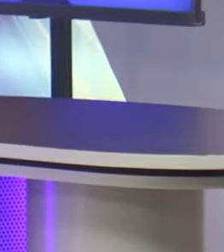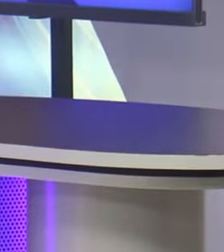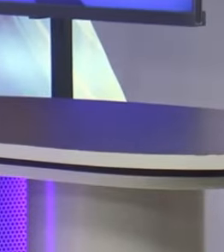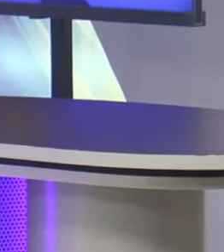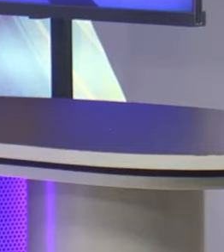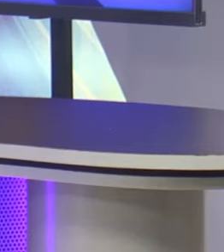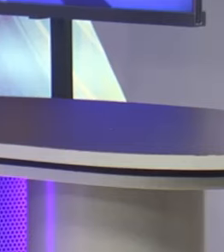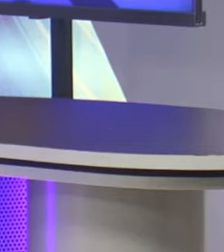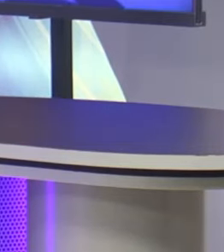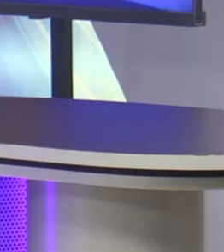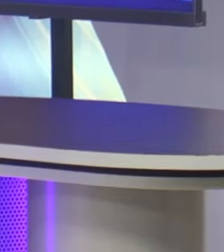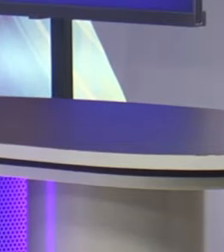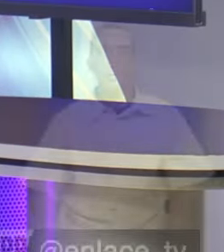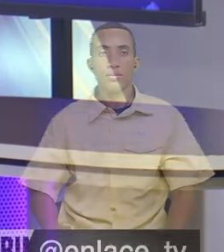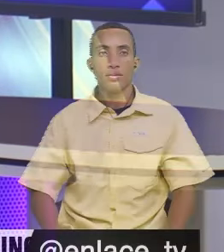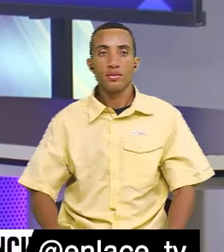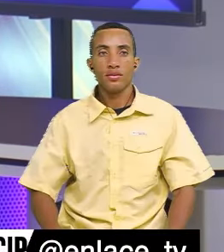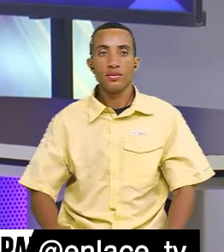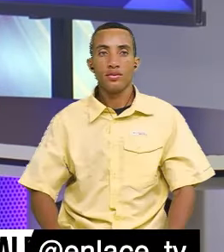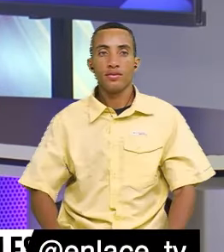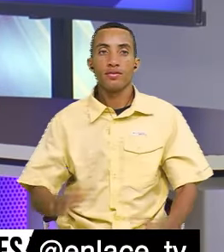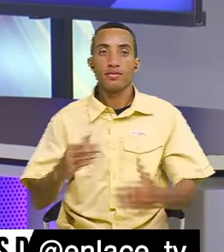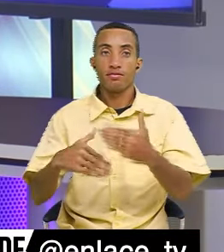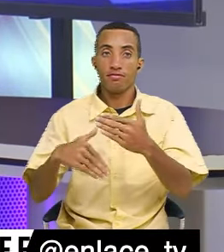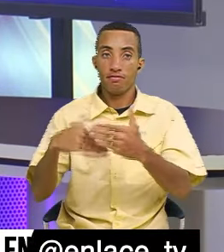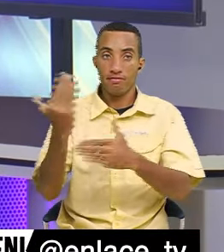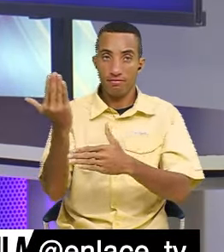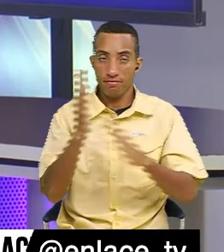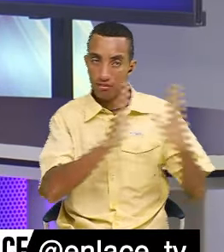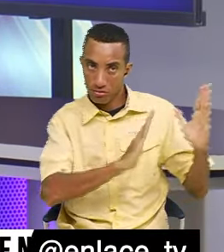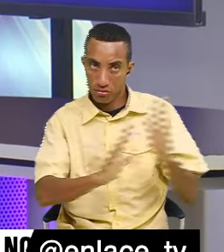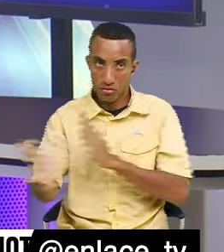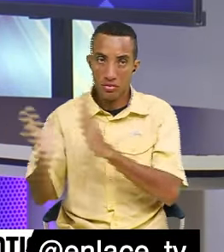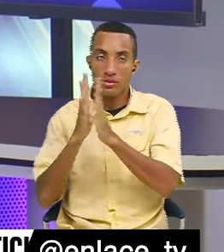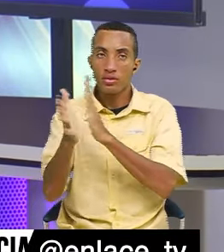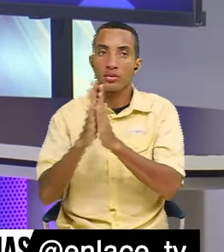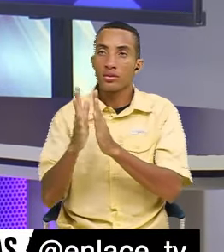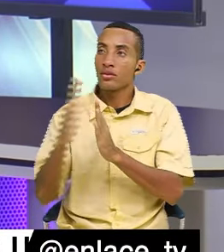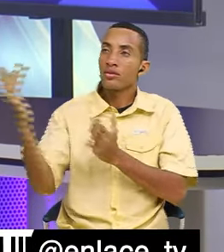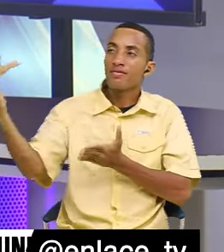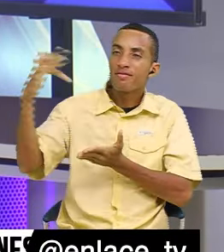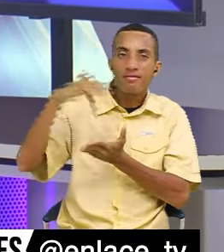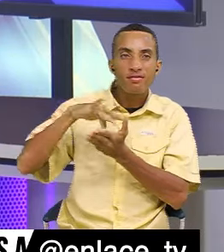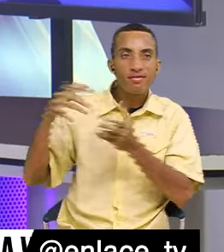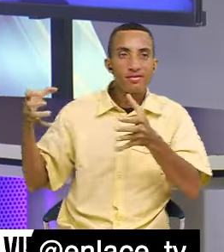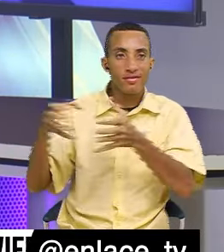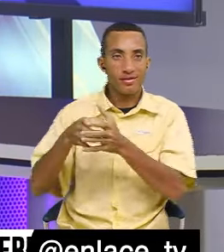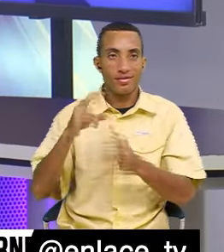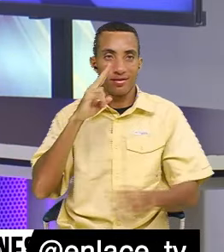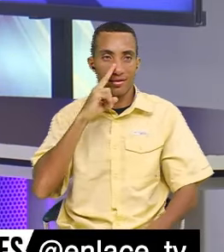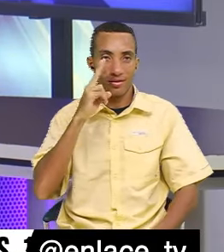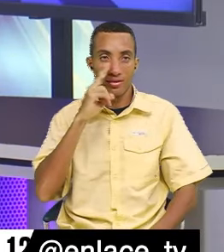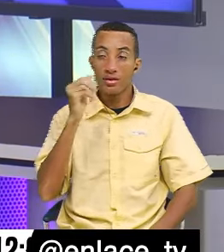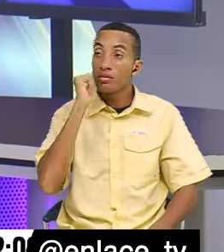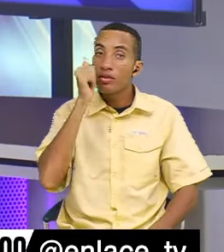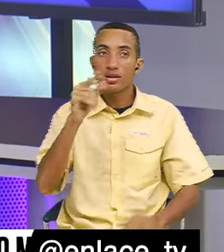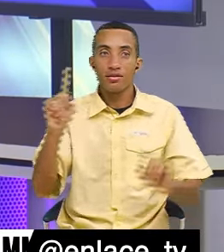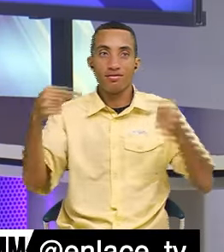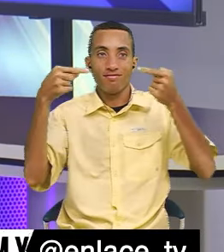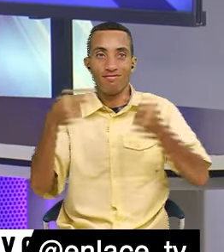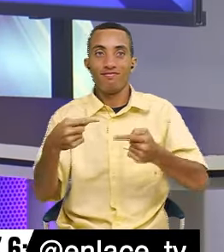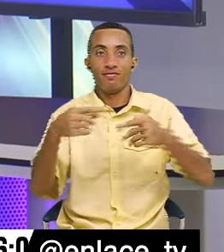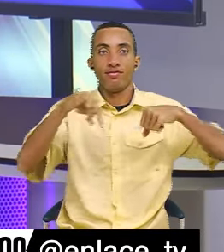Iniciamos con el desarrollo de la información. El equipo Atlético Nacional llegó esta tarde a Barrancabermeja para su encuentro de mañana ante Alianza Petrolera.